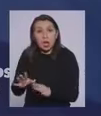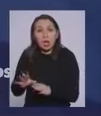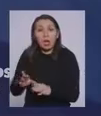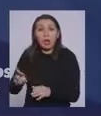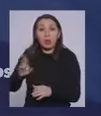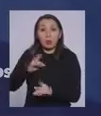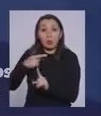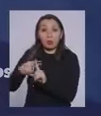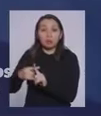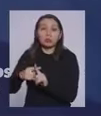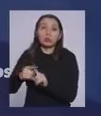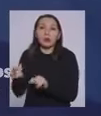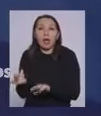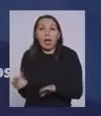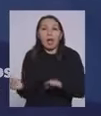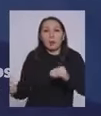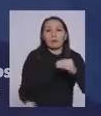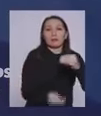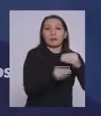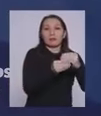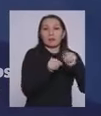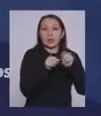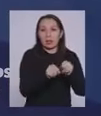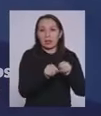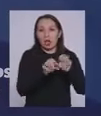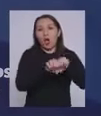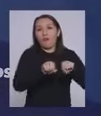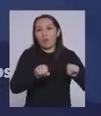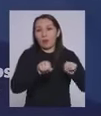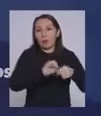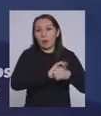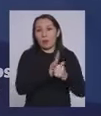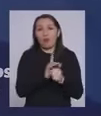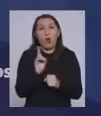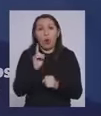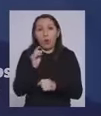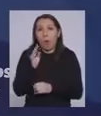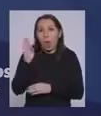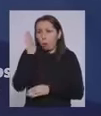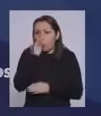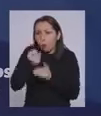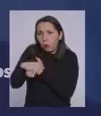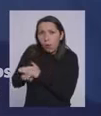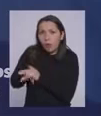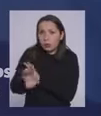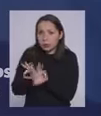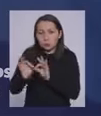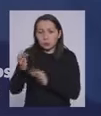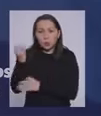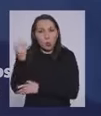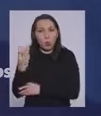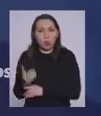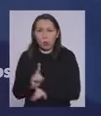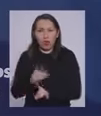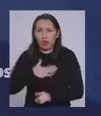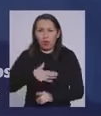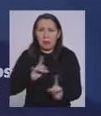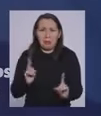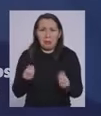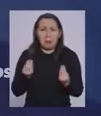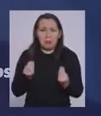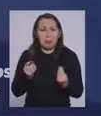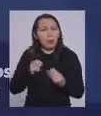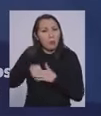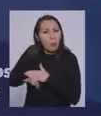examen es positivo, obviamente que se agregan a los casos confirmados. No estamos ocultando ninguna cifra, no pretendemos